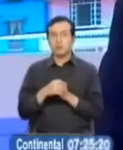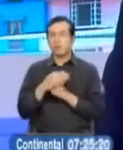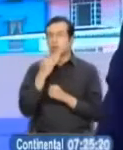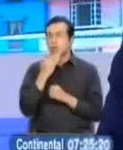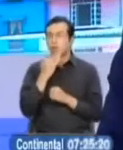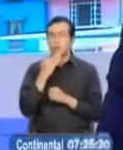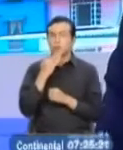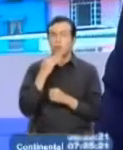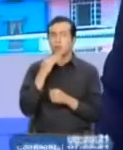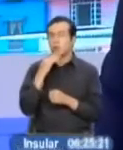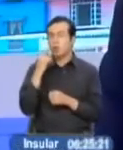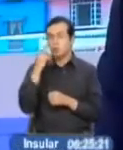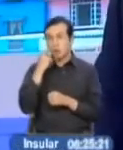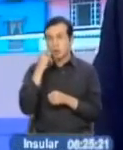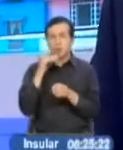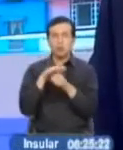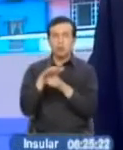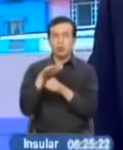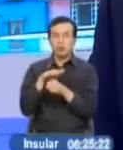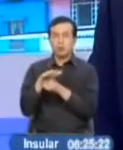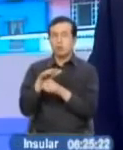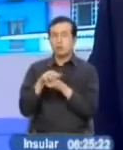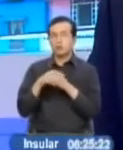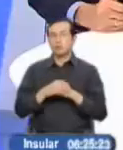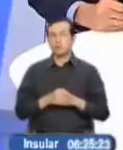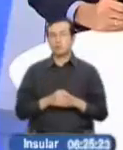ha influido o ha, de alguna manera,